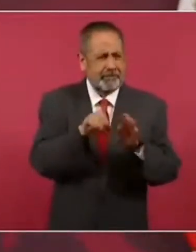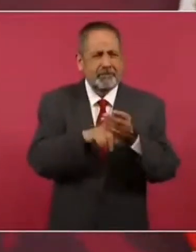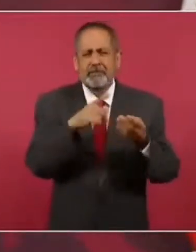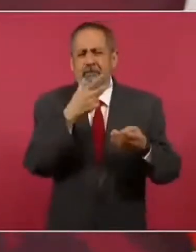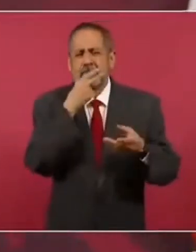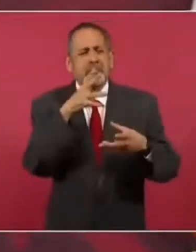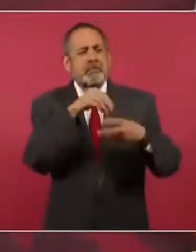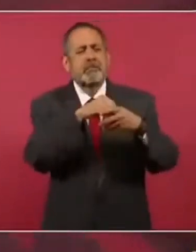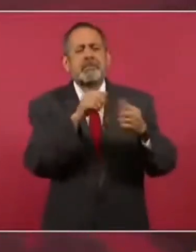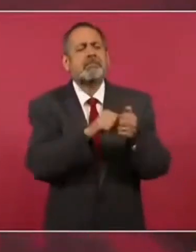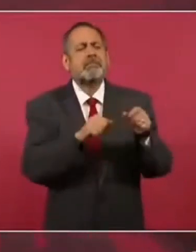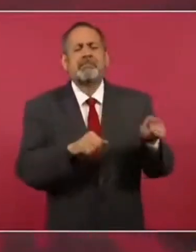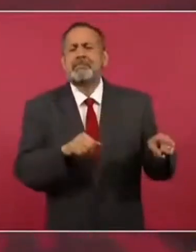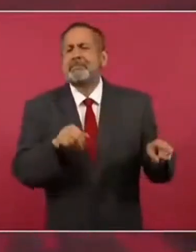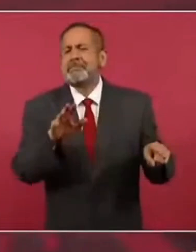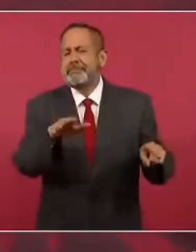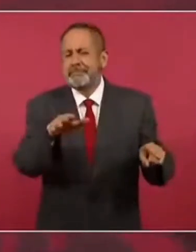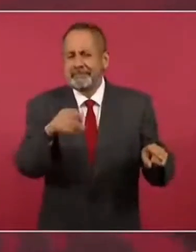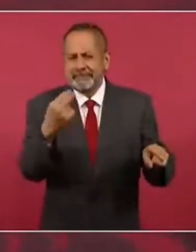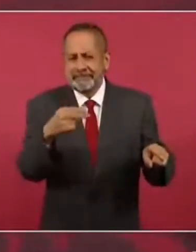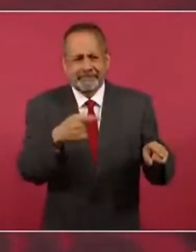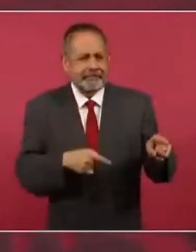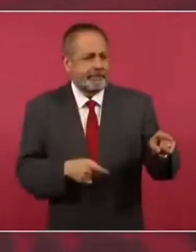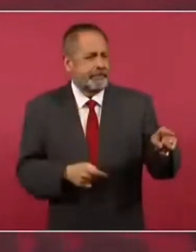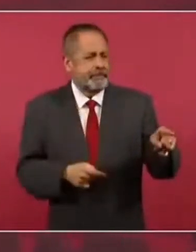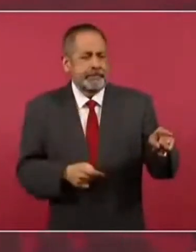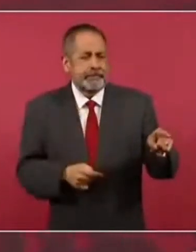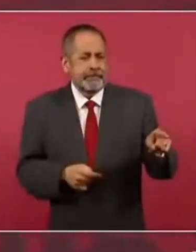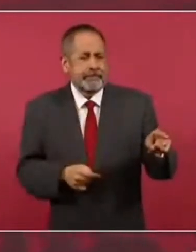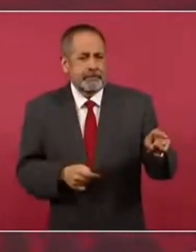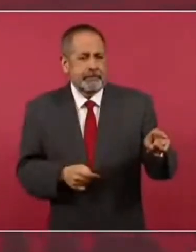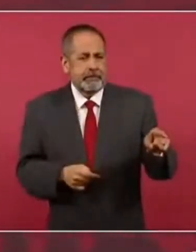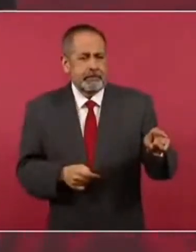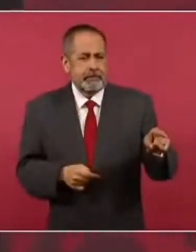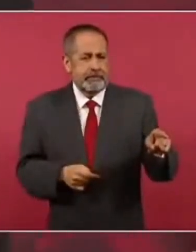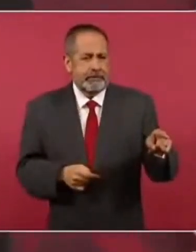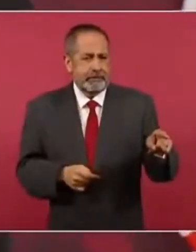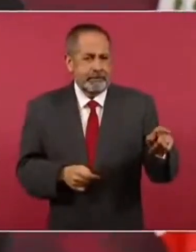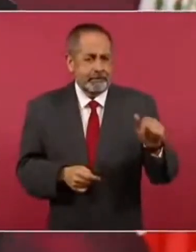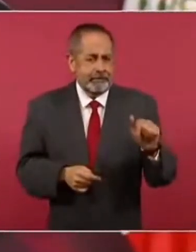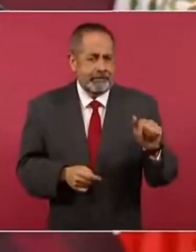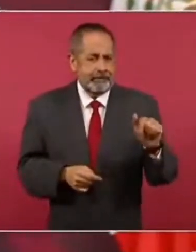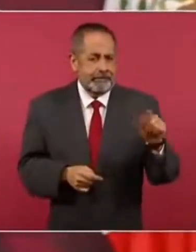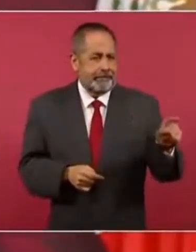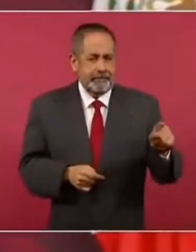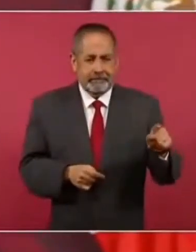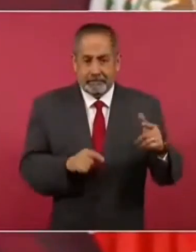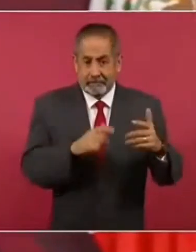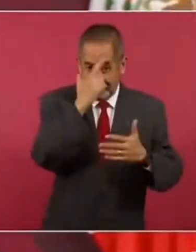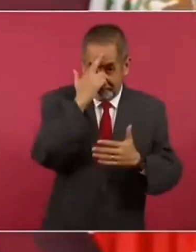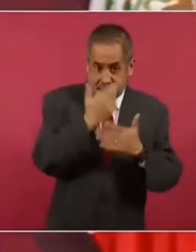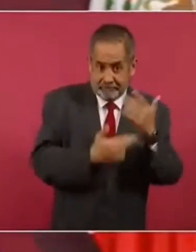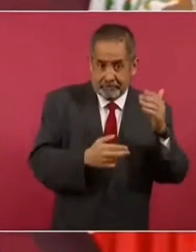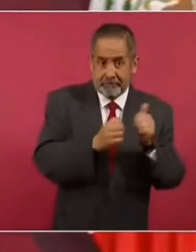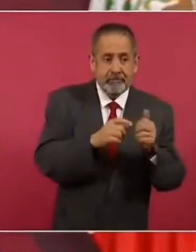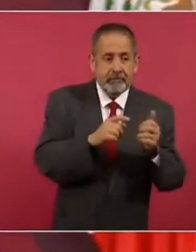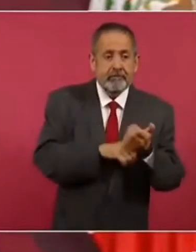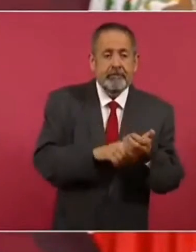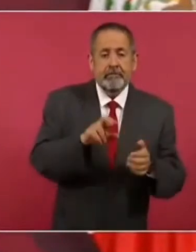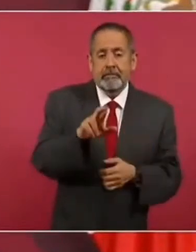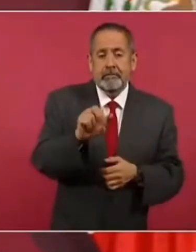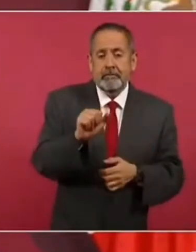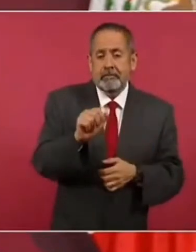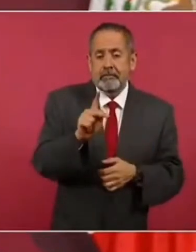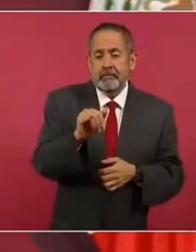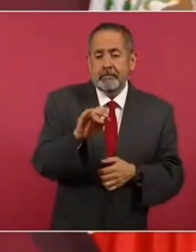en los ilícitos del Rápido y Furioso,